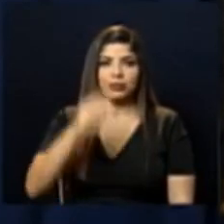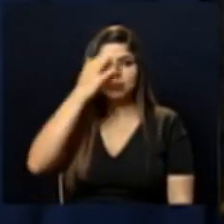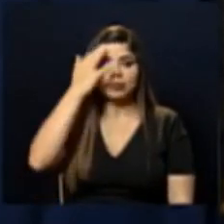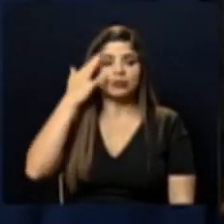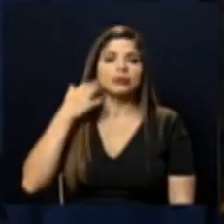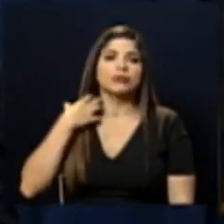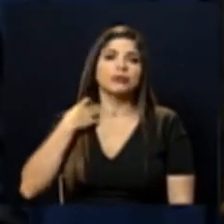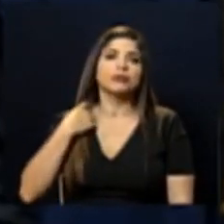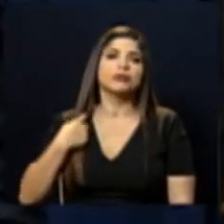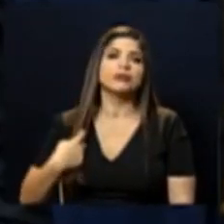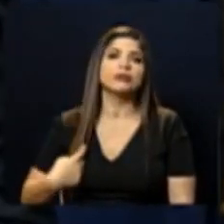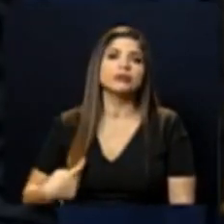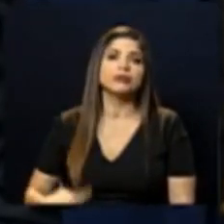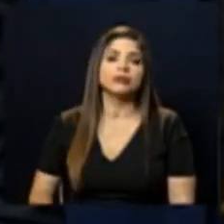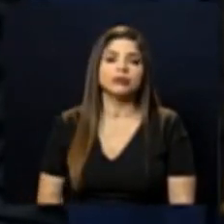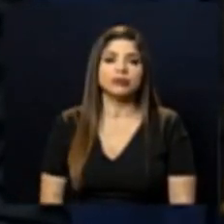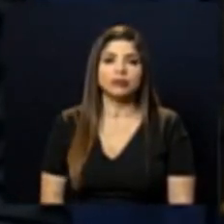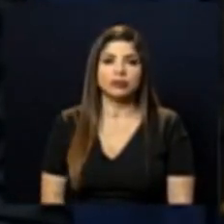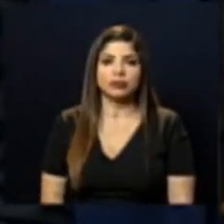Tenemos